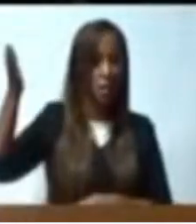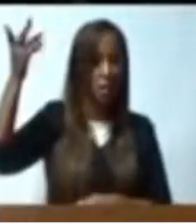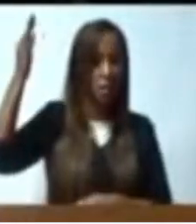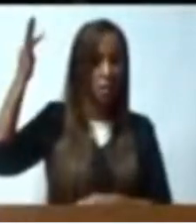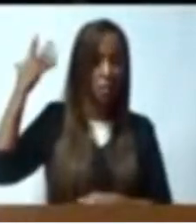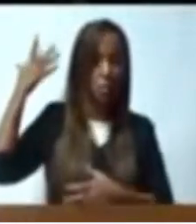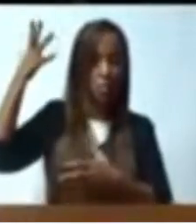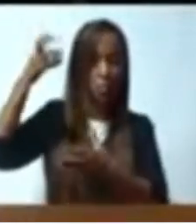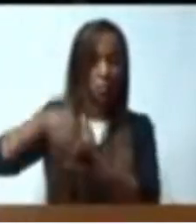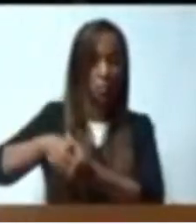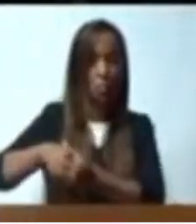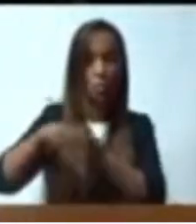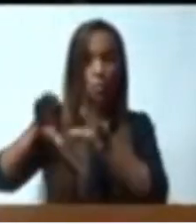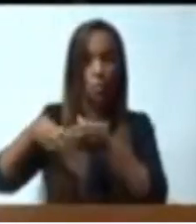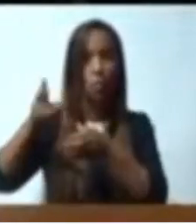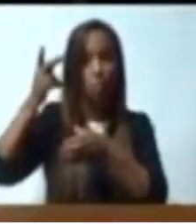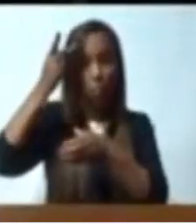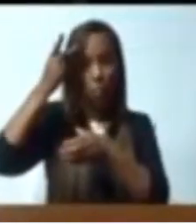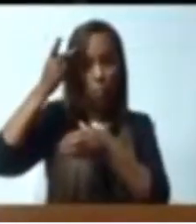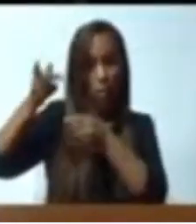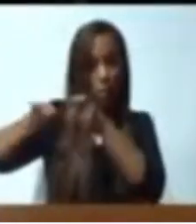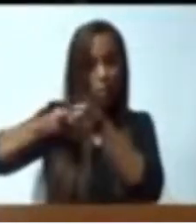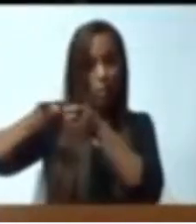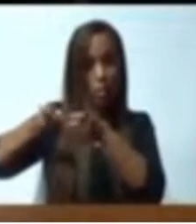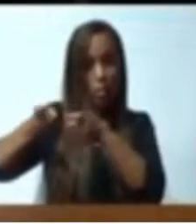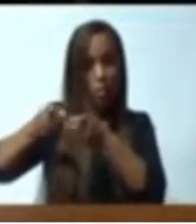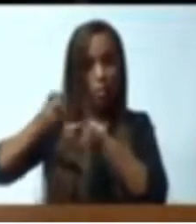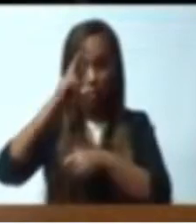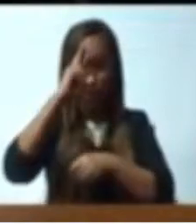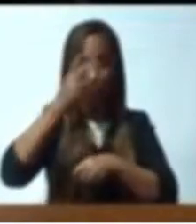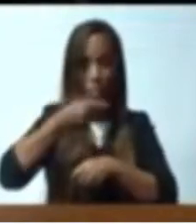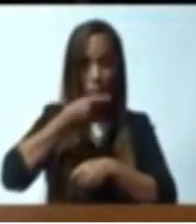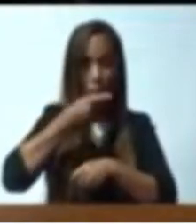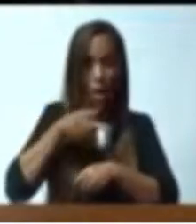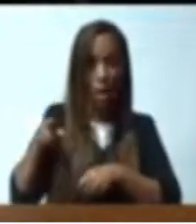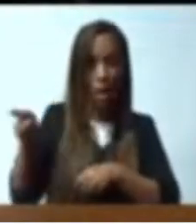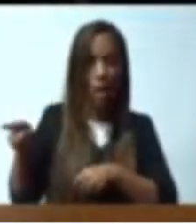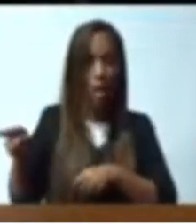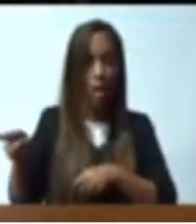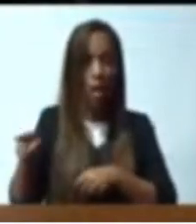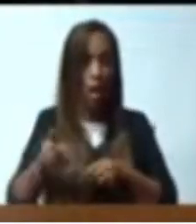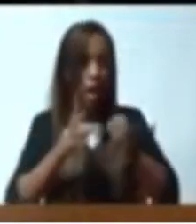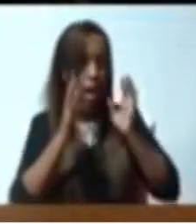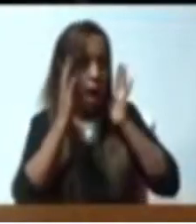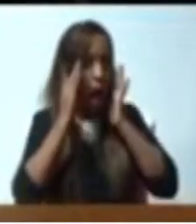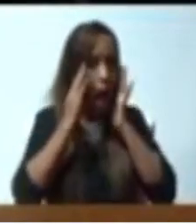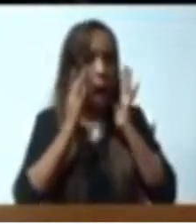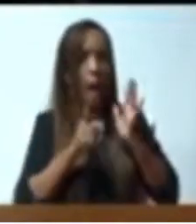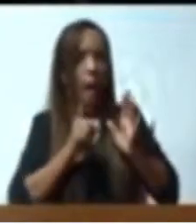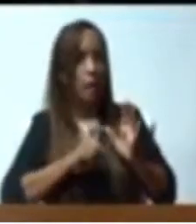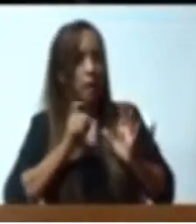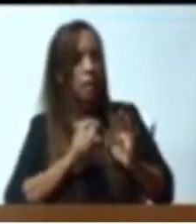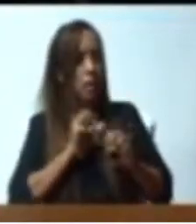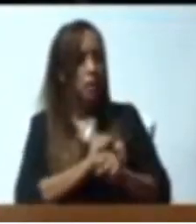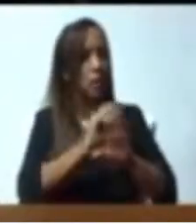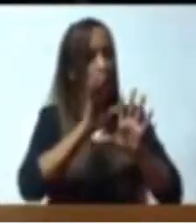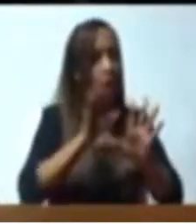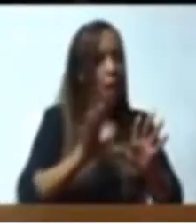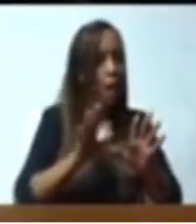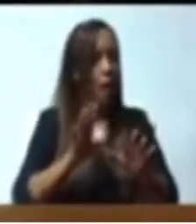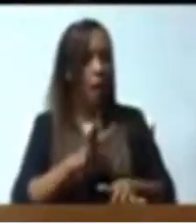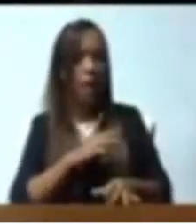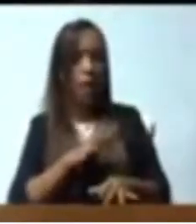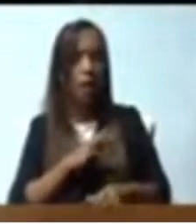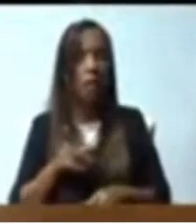en busca de la transparencia. Y qué bueno que se está preocupando por la transparencia, que es el